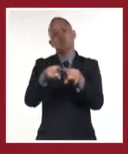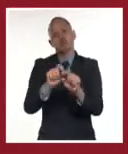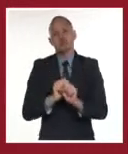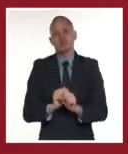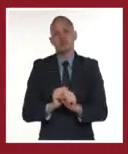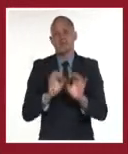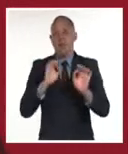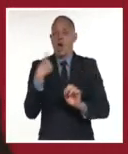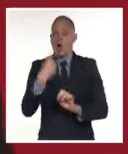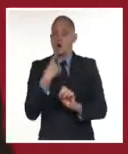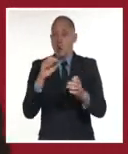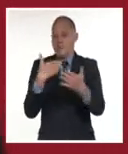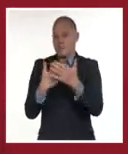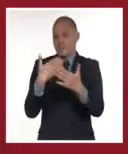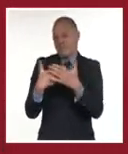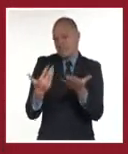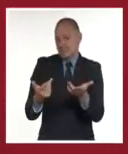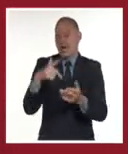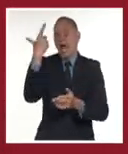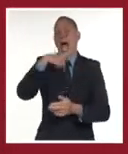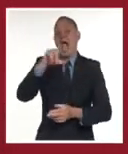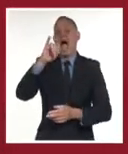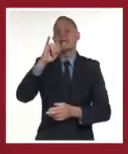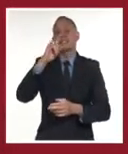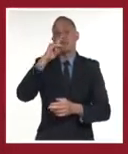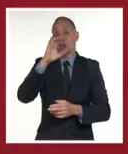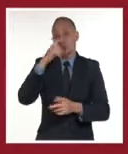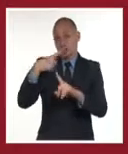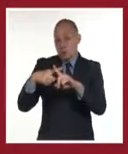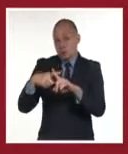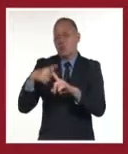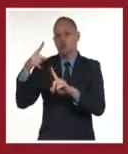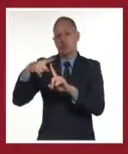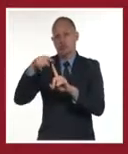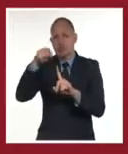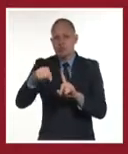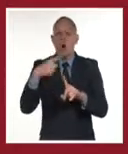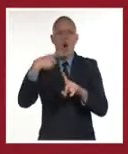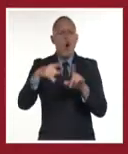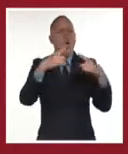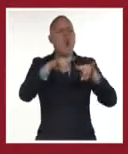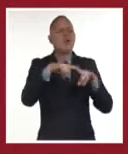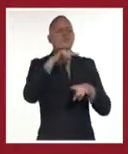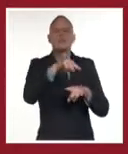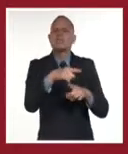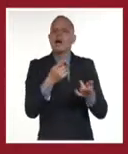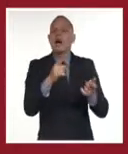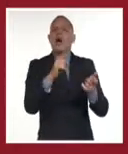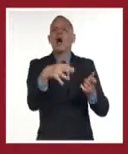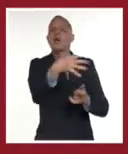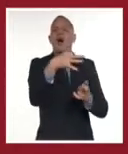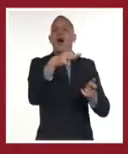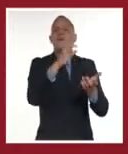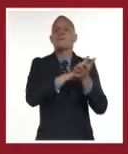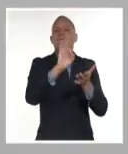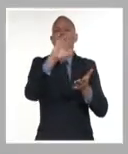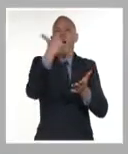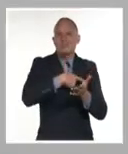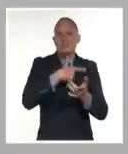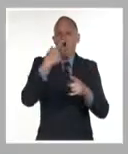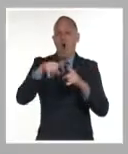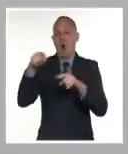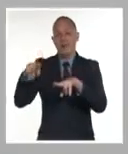Tunas, Universidad de Las Tunas, Universidad de Moa, Universidad de Oriente, Universidad de Villa Clara y la Cubay, muy